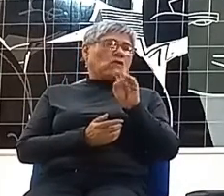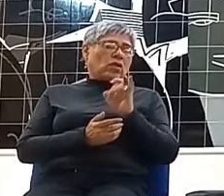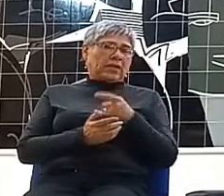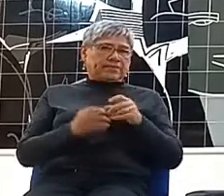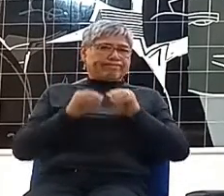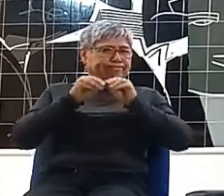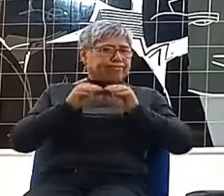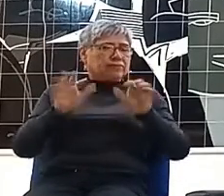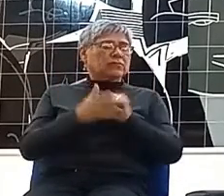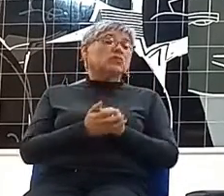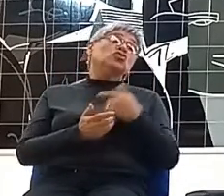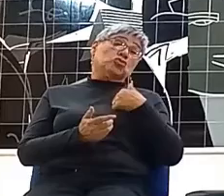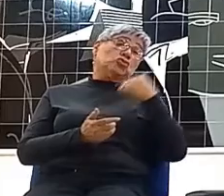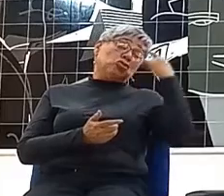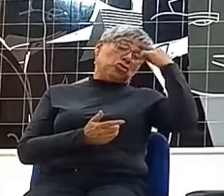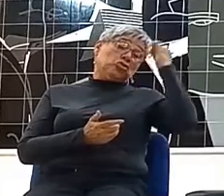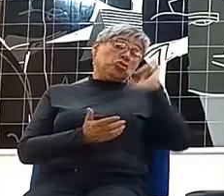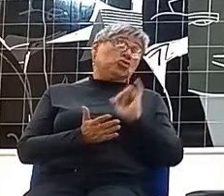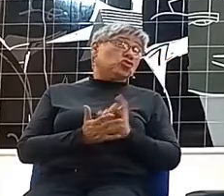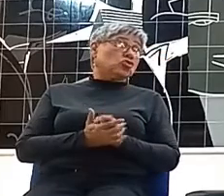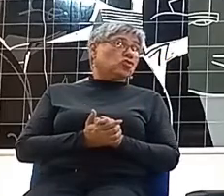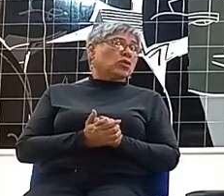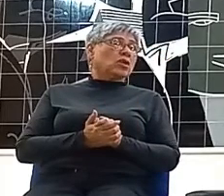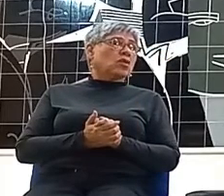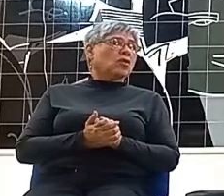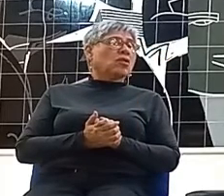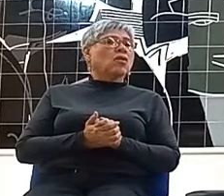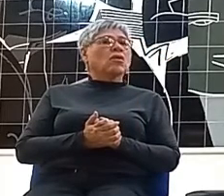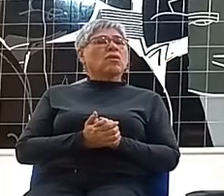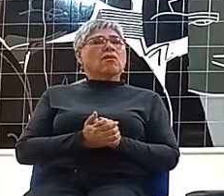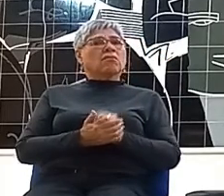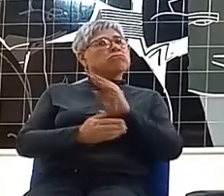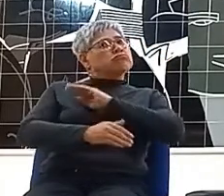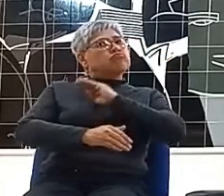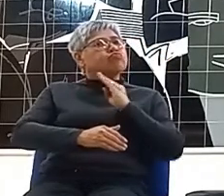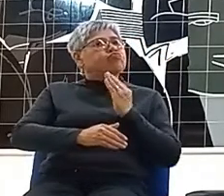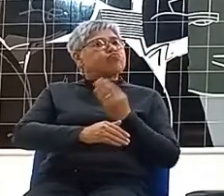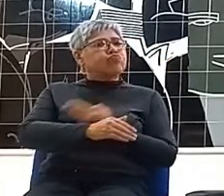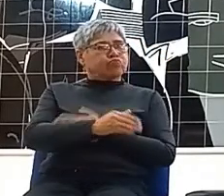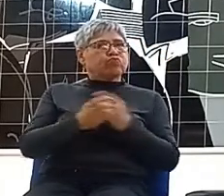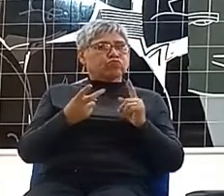como cierto canibalismo, cierta capacidad